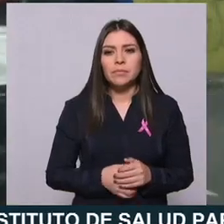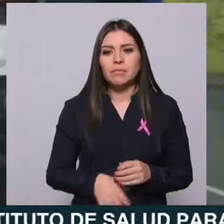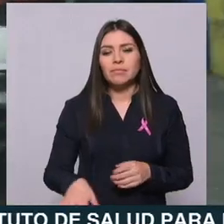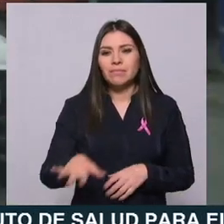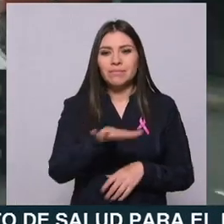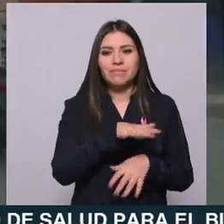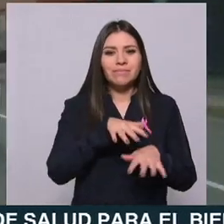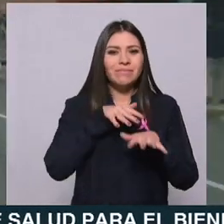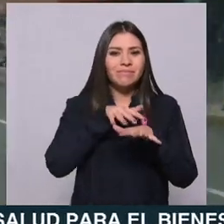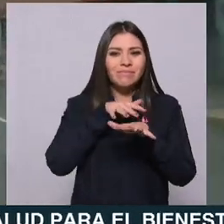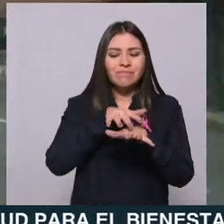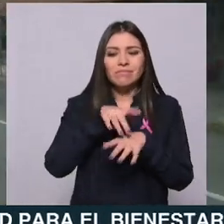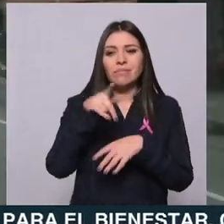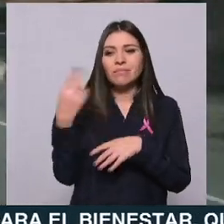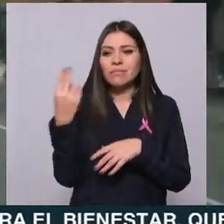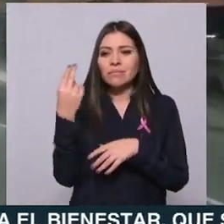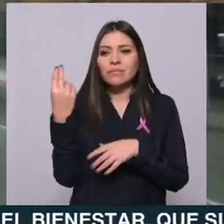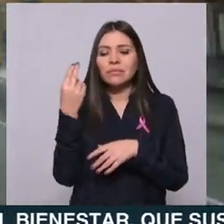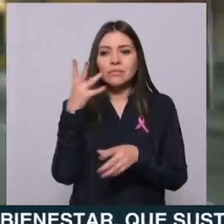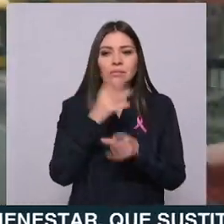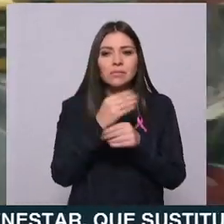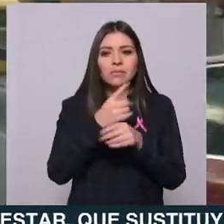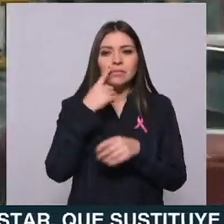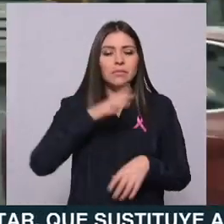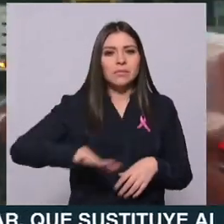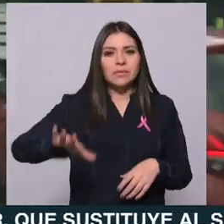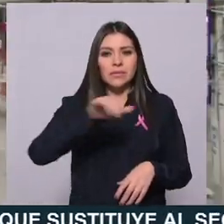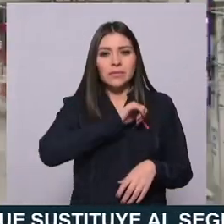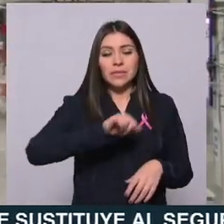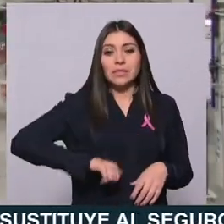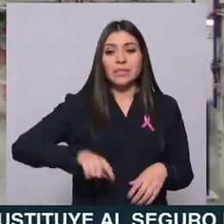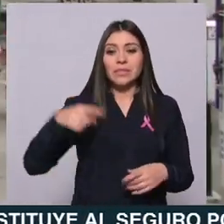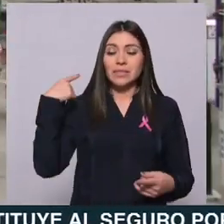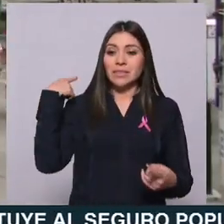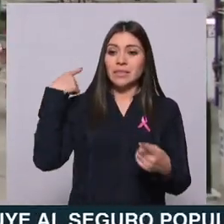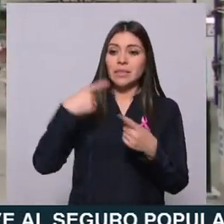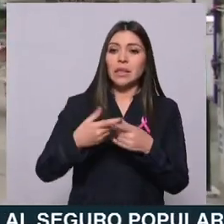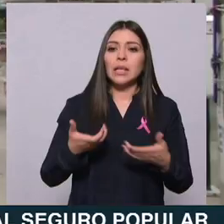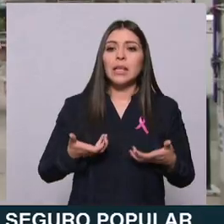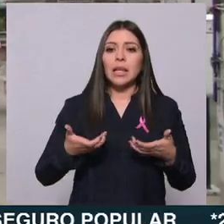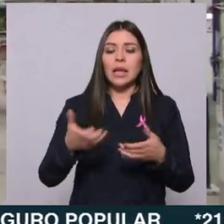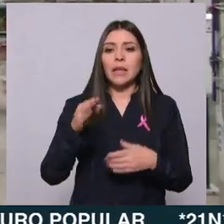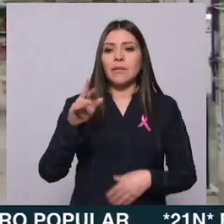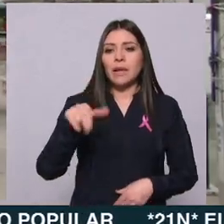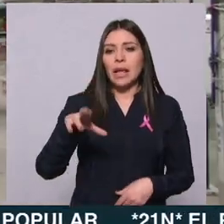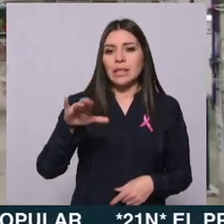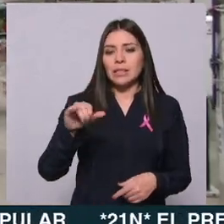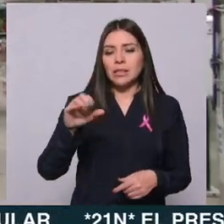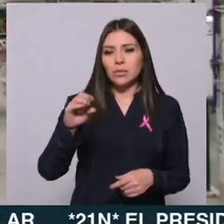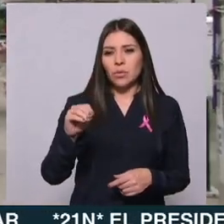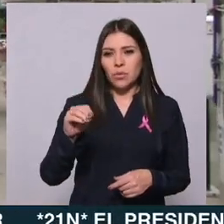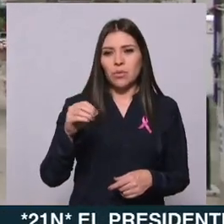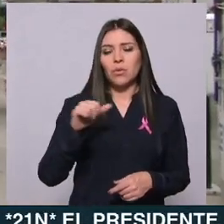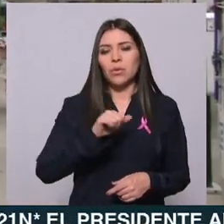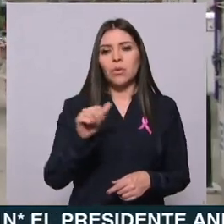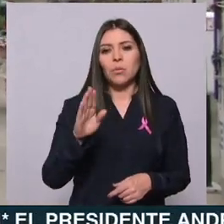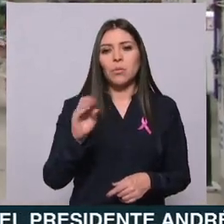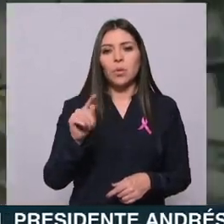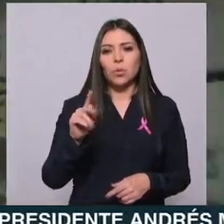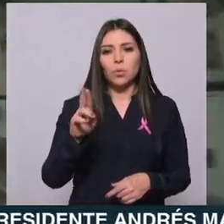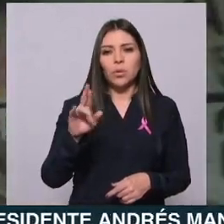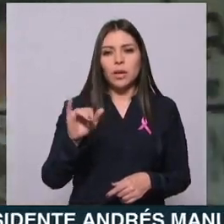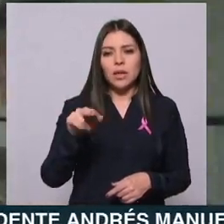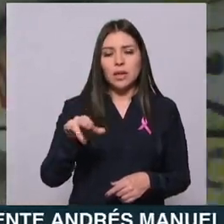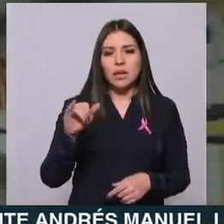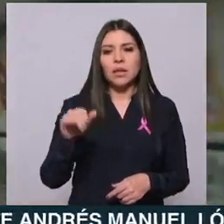es uno de los grandes temas a mejorar en la alcaldía, pues a lo largo de esta atraviesan avenidas como Francisco del Paso y Troncoso, Lorenzo Boturini,